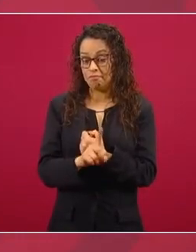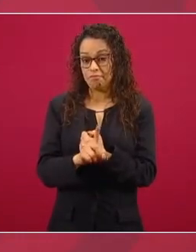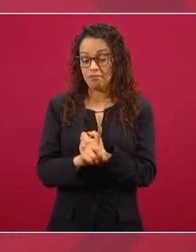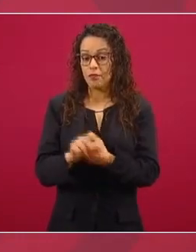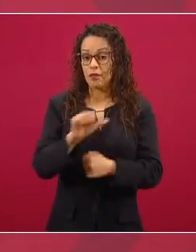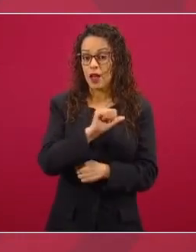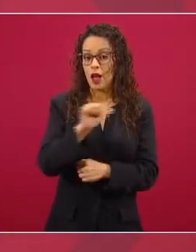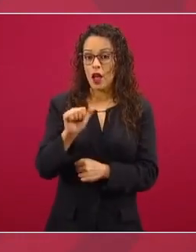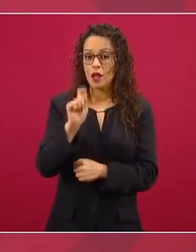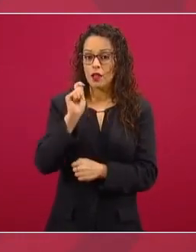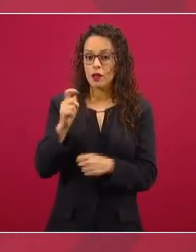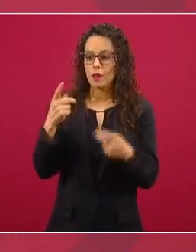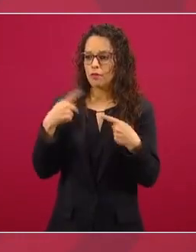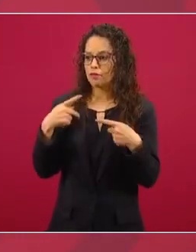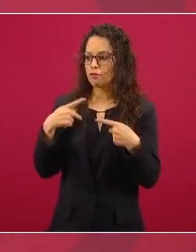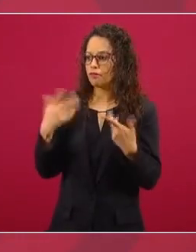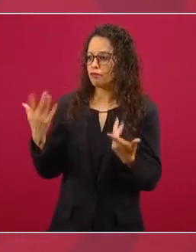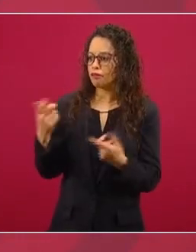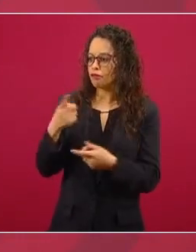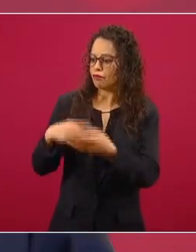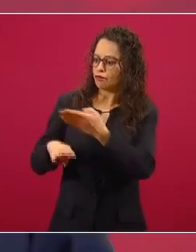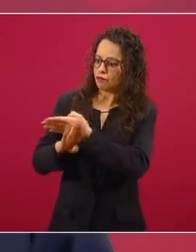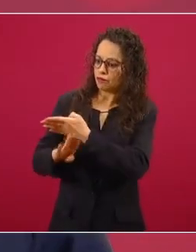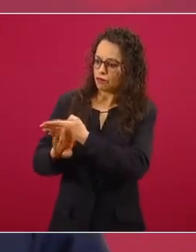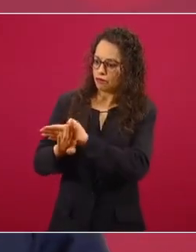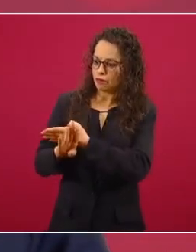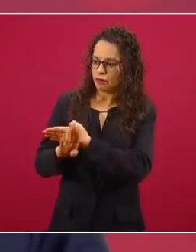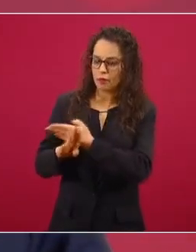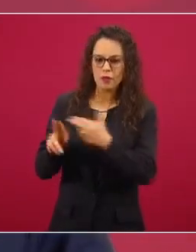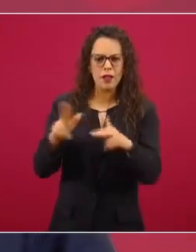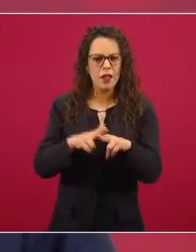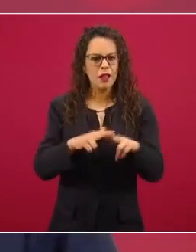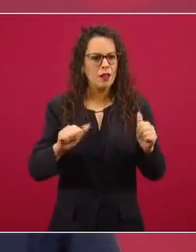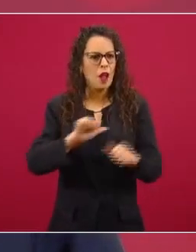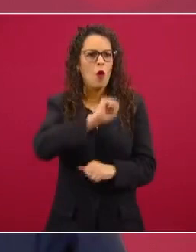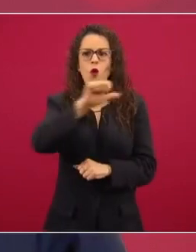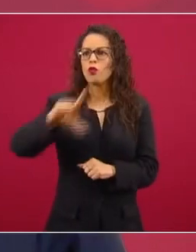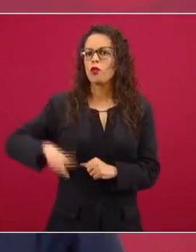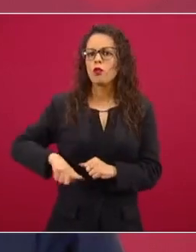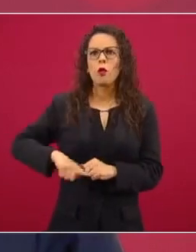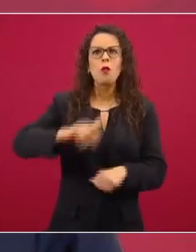nuestros adversarios ni con ningún gobierno extranjero.